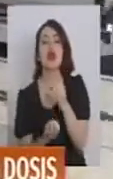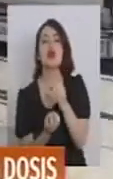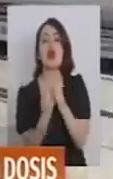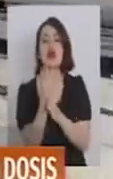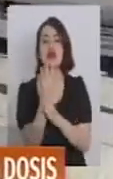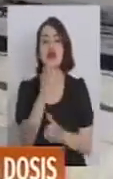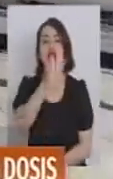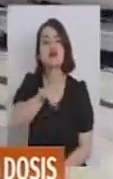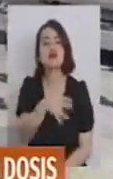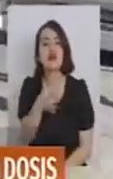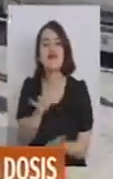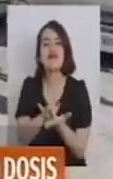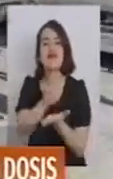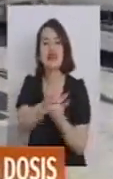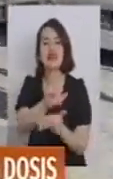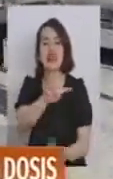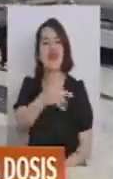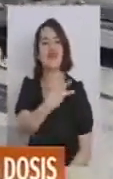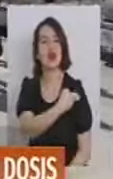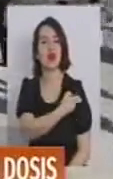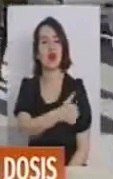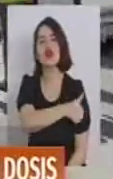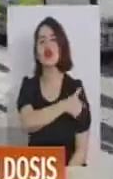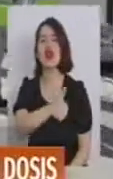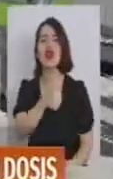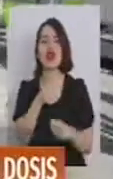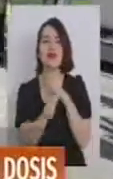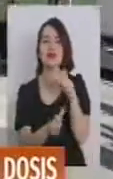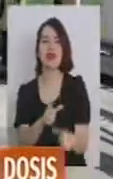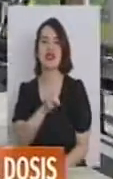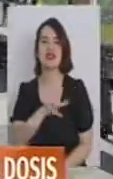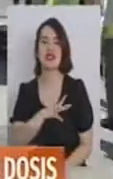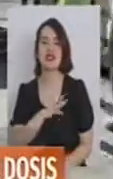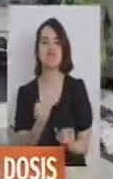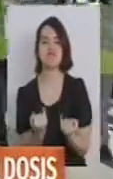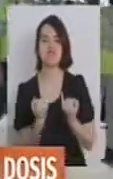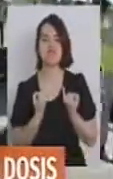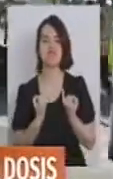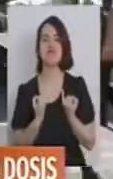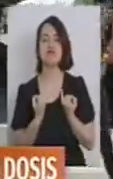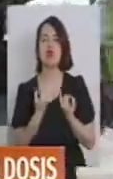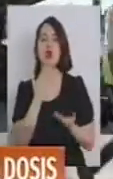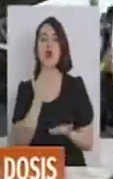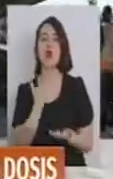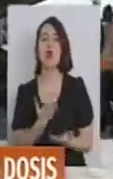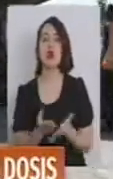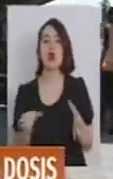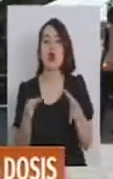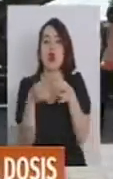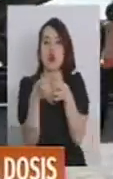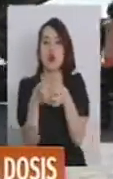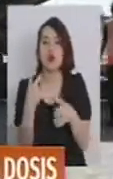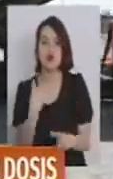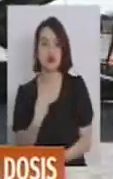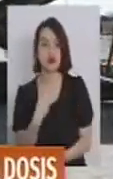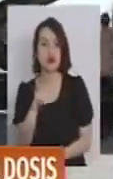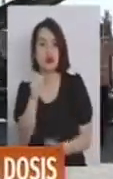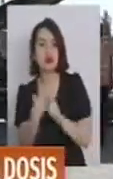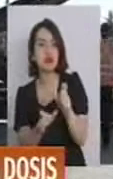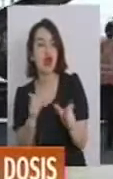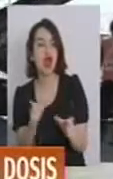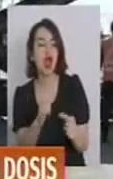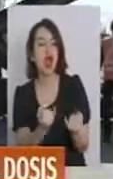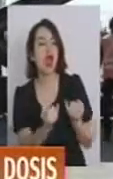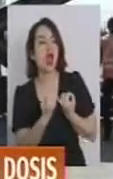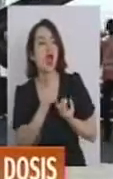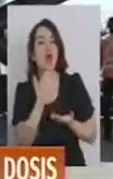ese calendario para que todos los chilenos puedan saber cuándo, de acuerdo a su prioridad, le toca su momento